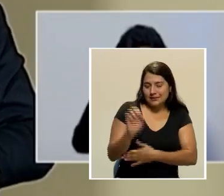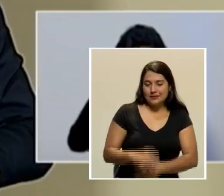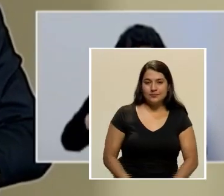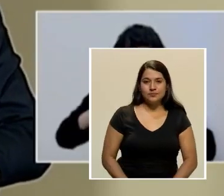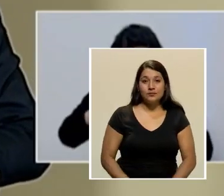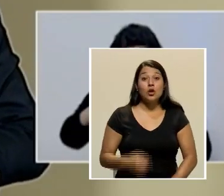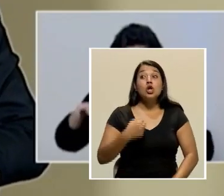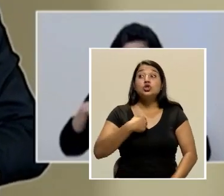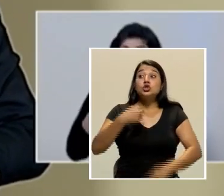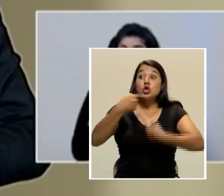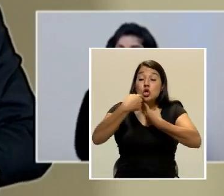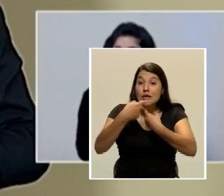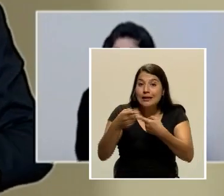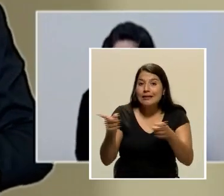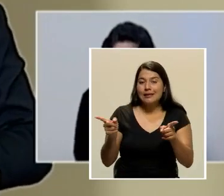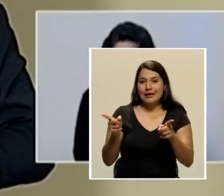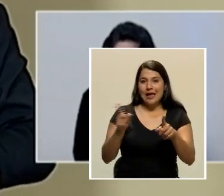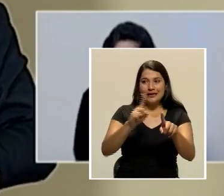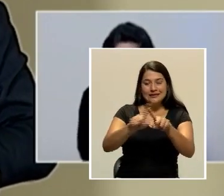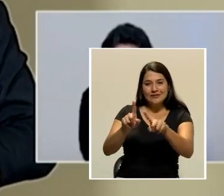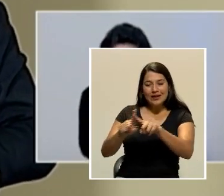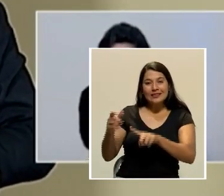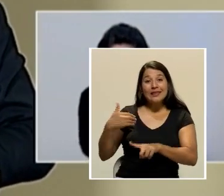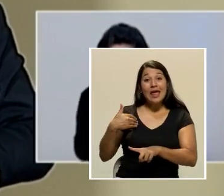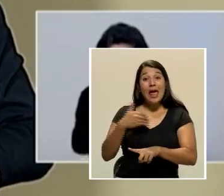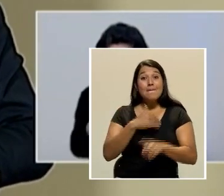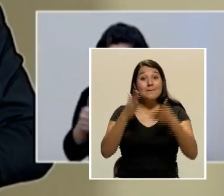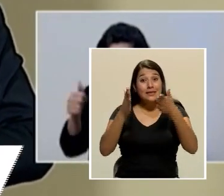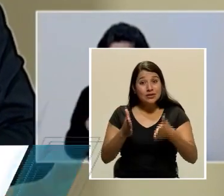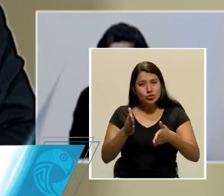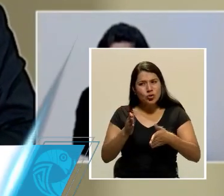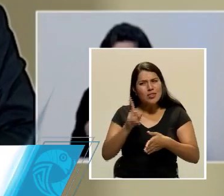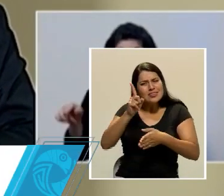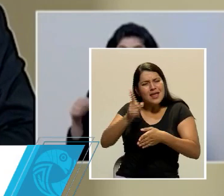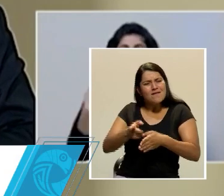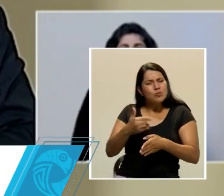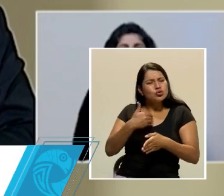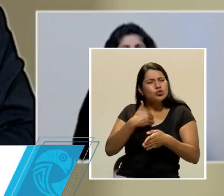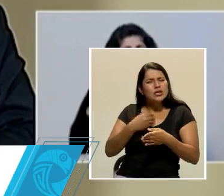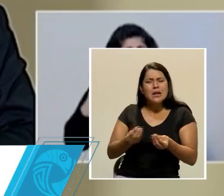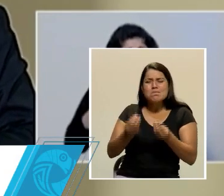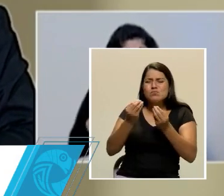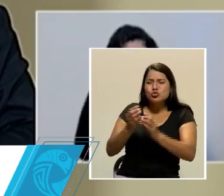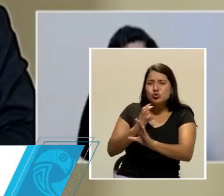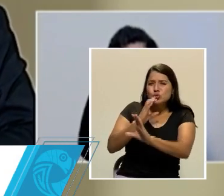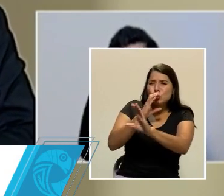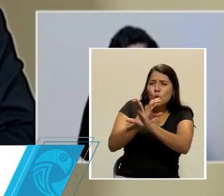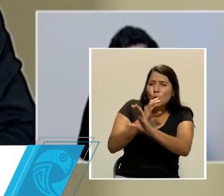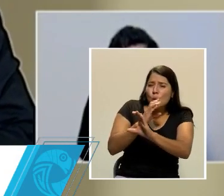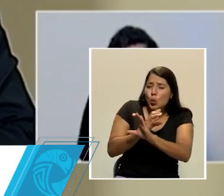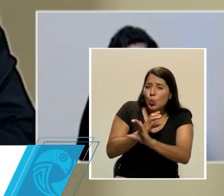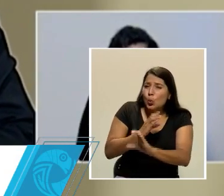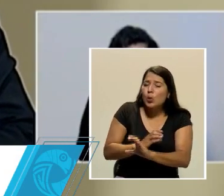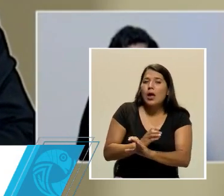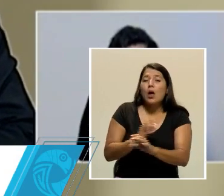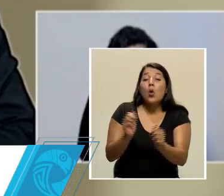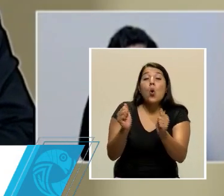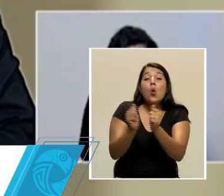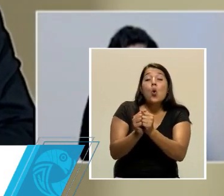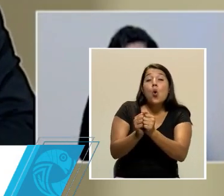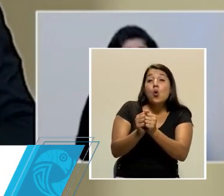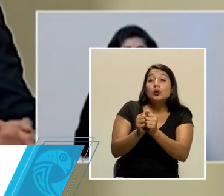Además, asegura que desde que inició la pandemia, ordenó a todos los ministros y presidentes ejecutivos ser meticulosos a la